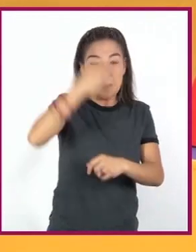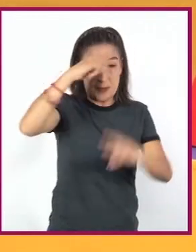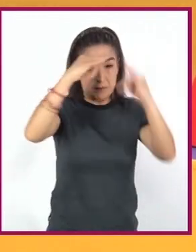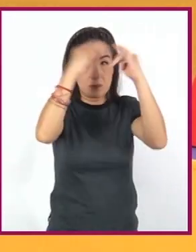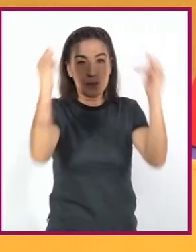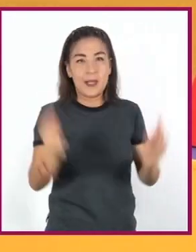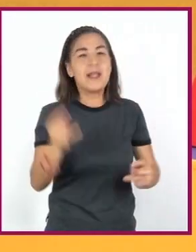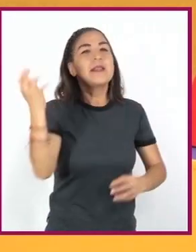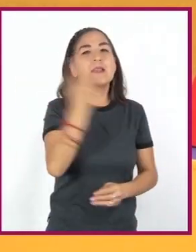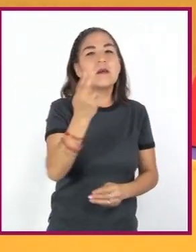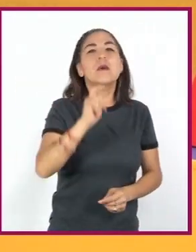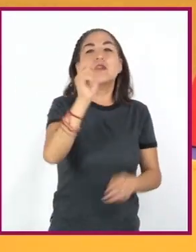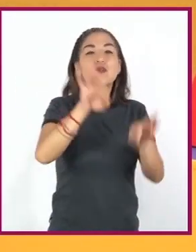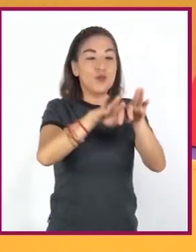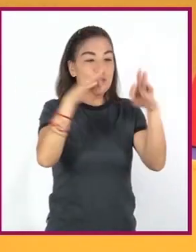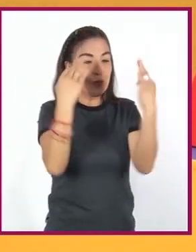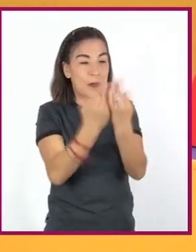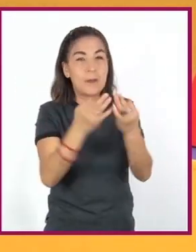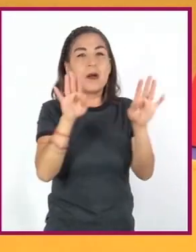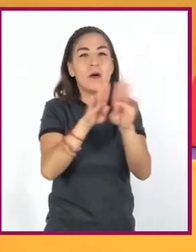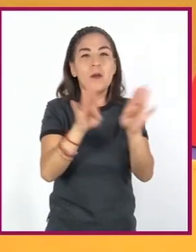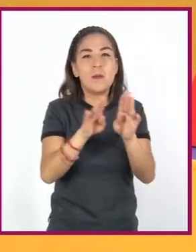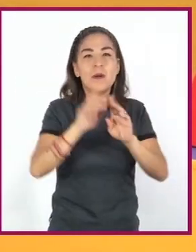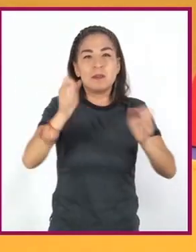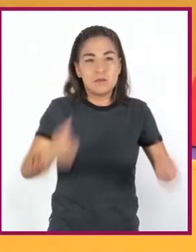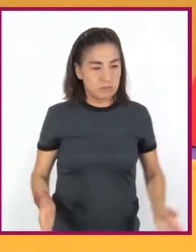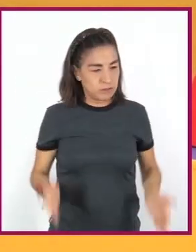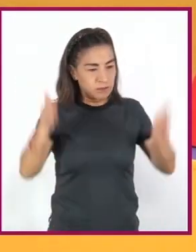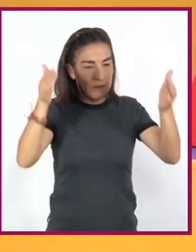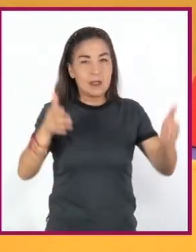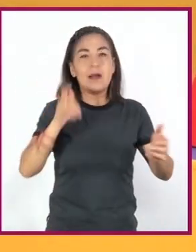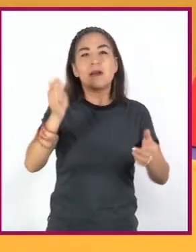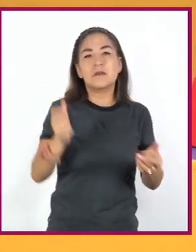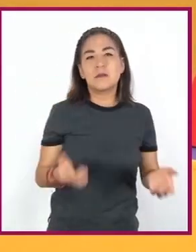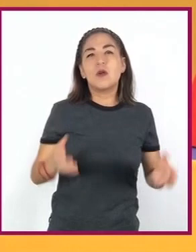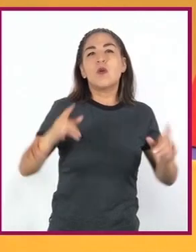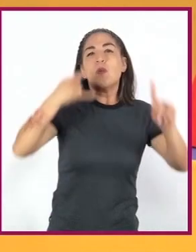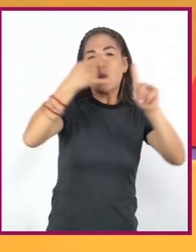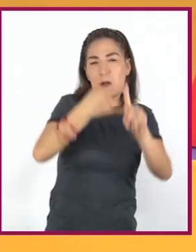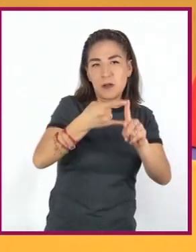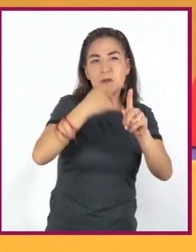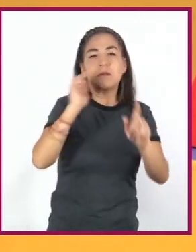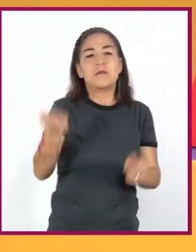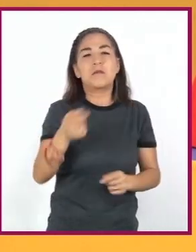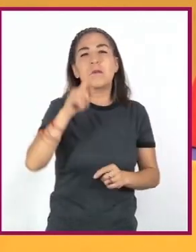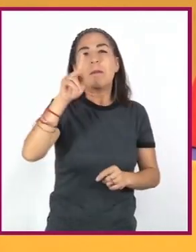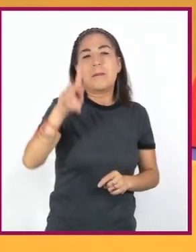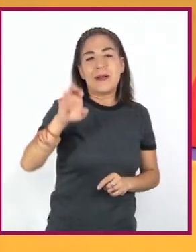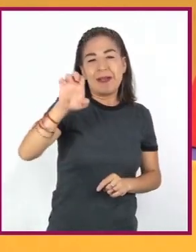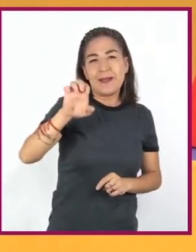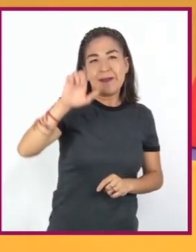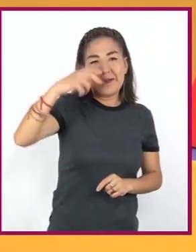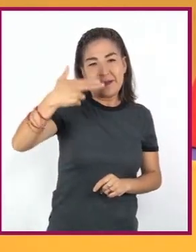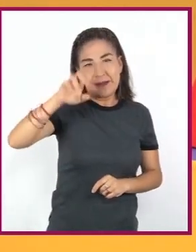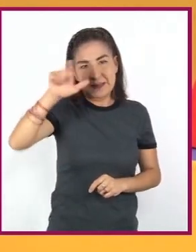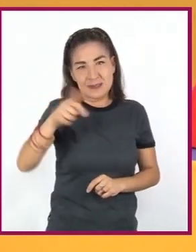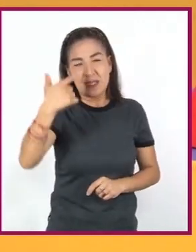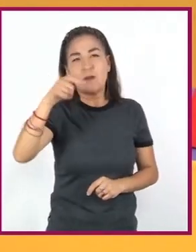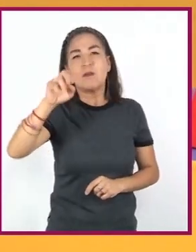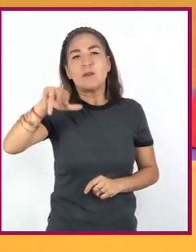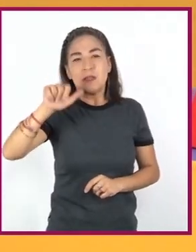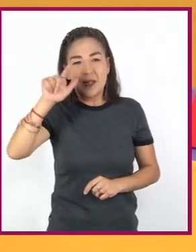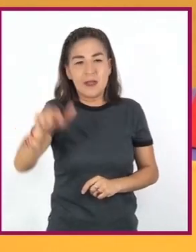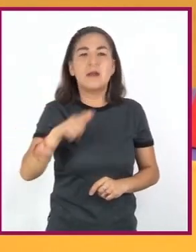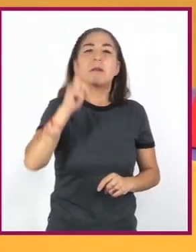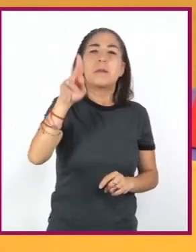de considerar la forma de su base, que puede ser cuadrangular, pentagonal, hexagonal, entre otras,